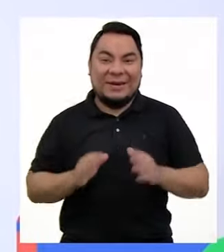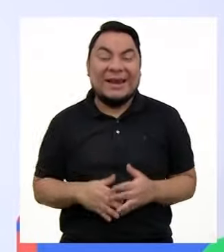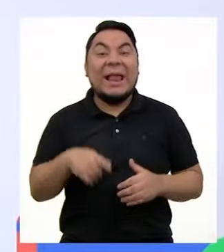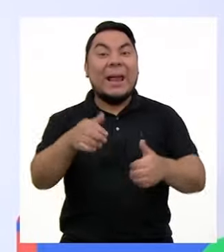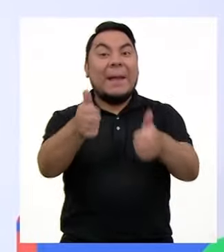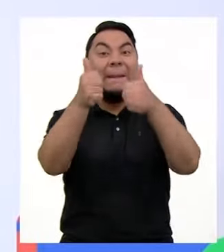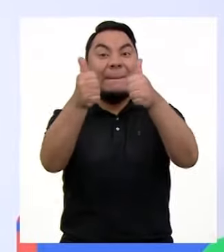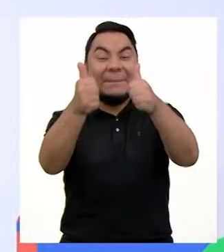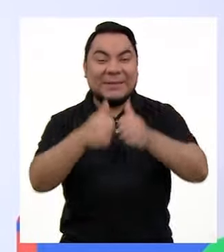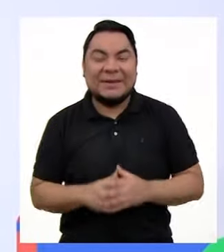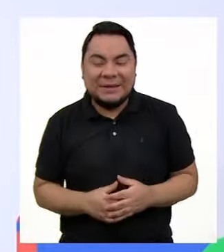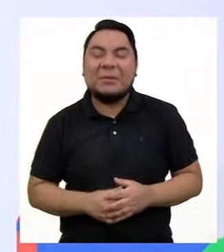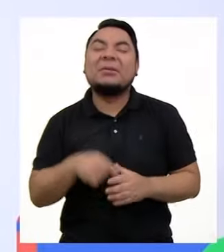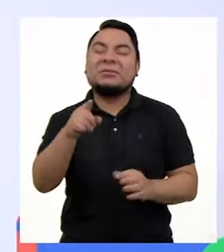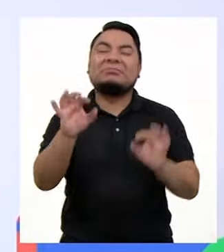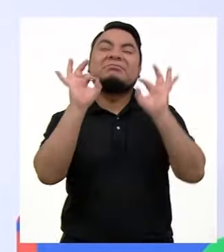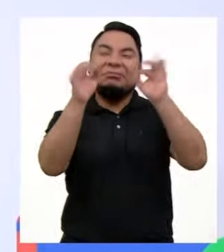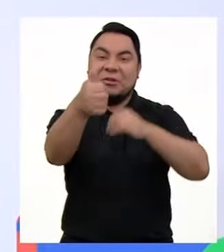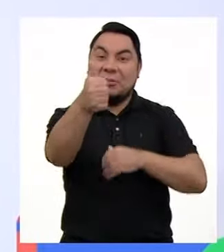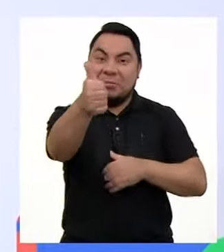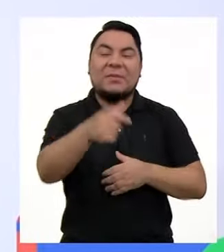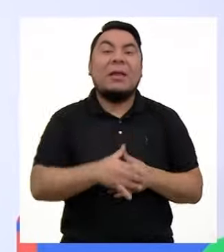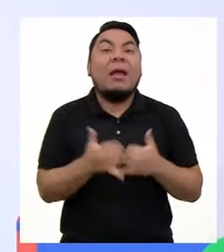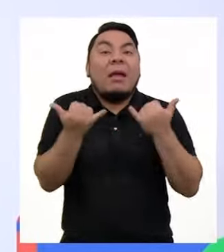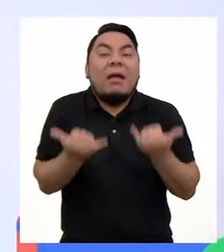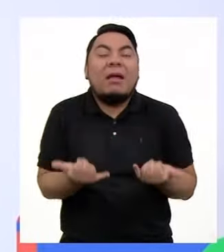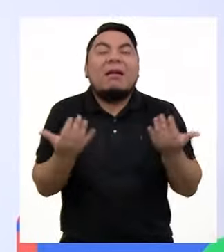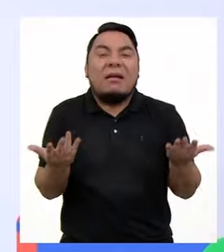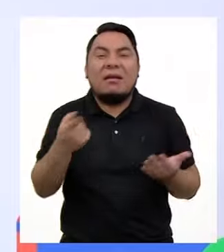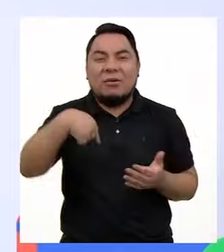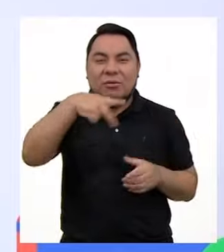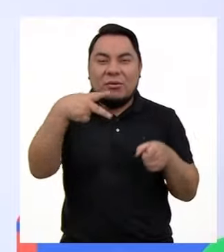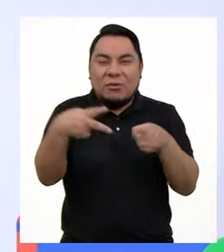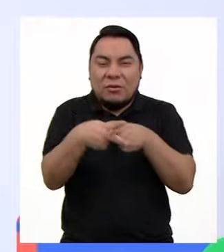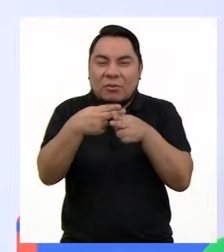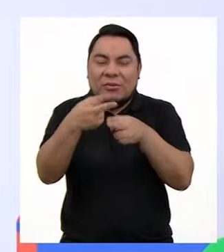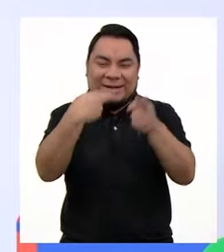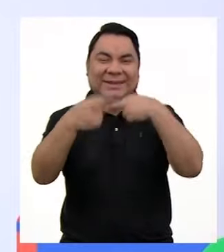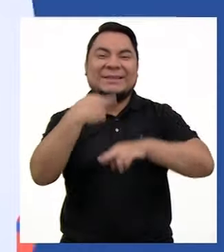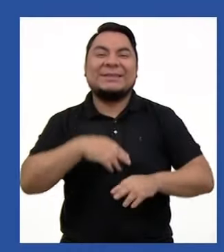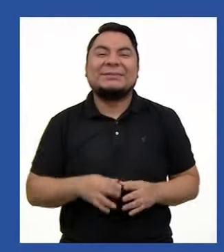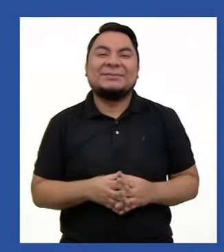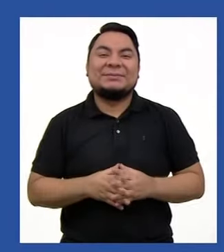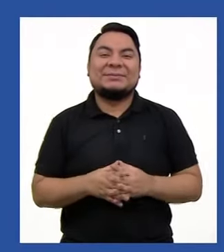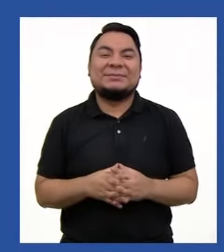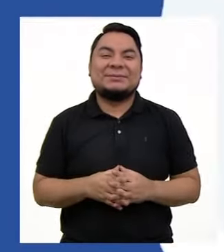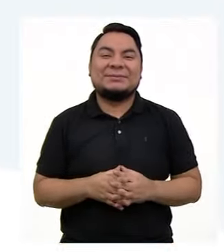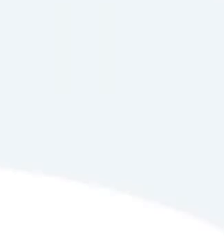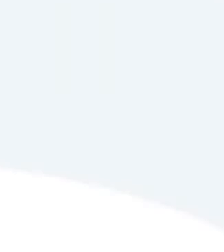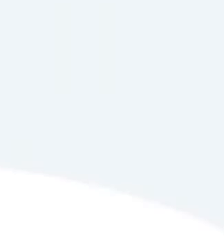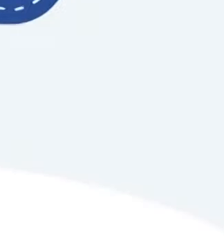¡Muy bien! Lo han hecho súper. Ahora nos vamos al corte. ¡Ya regresamos!